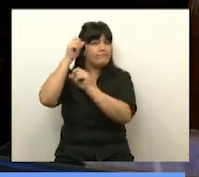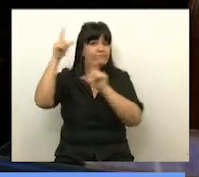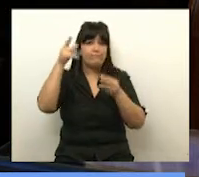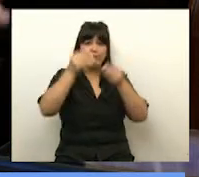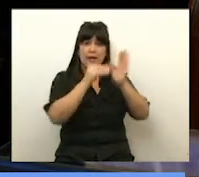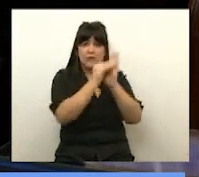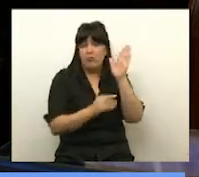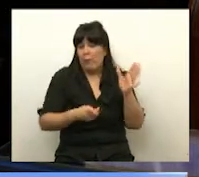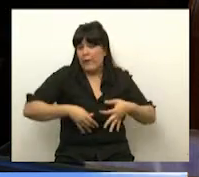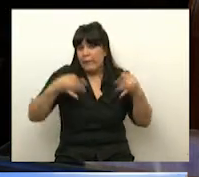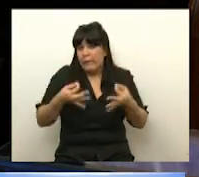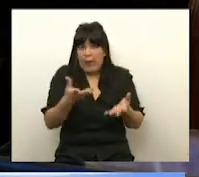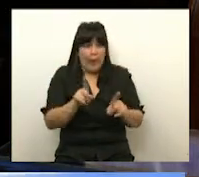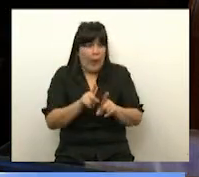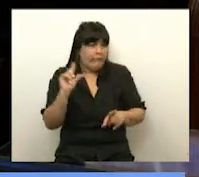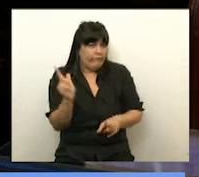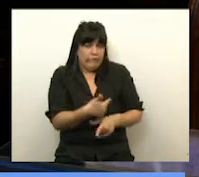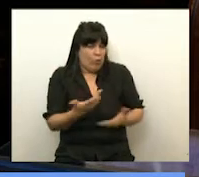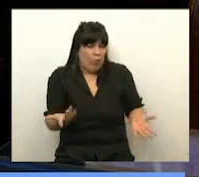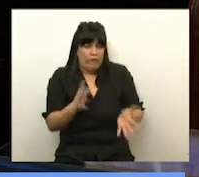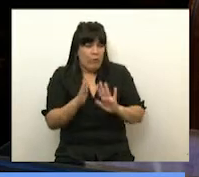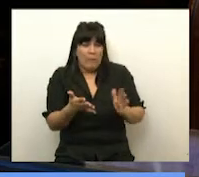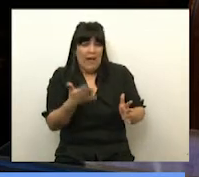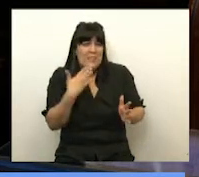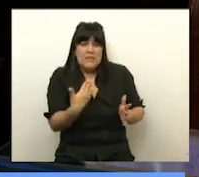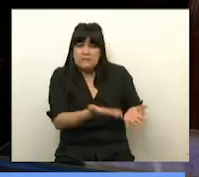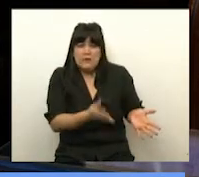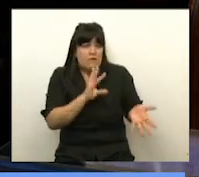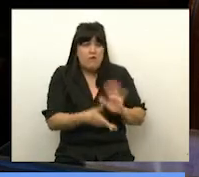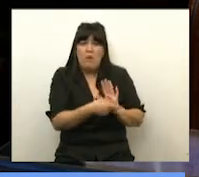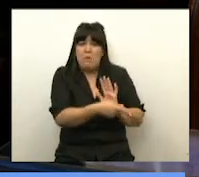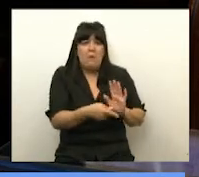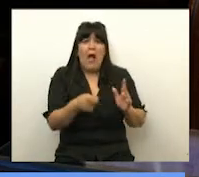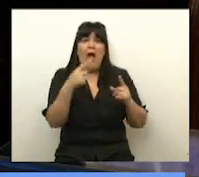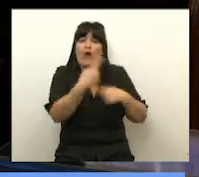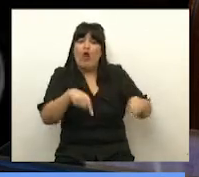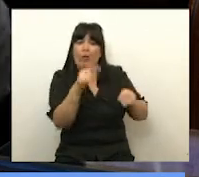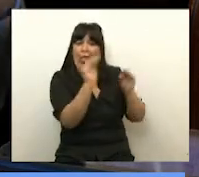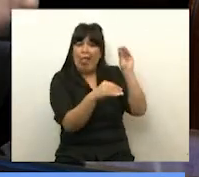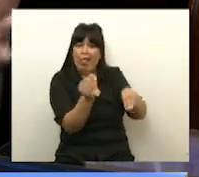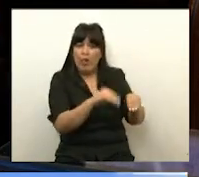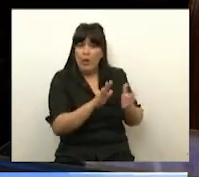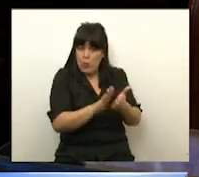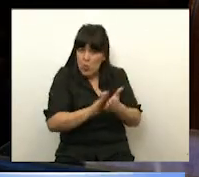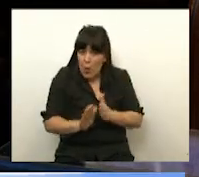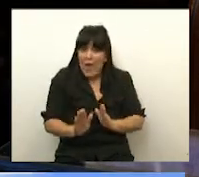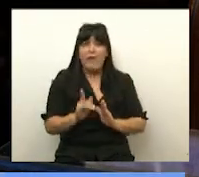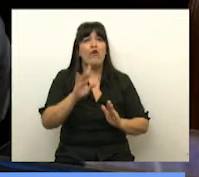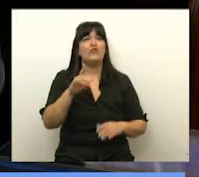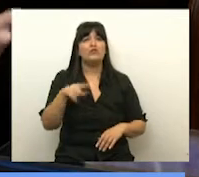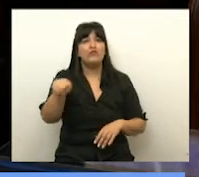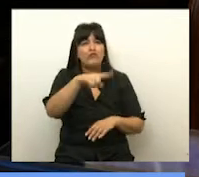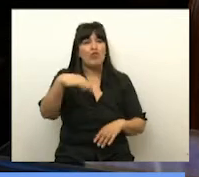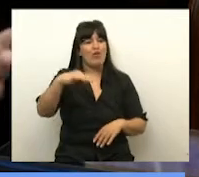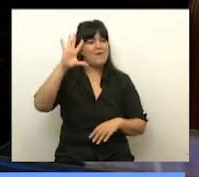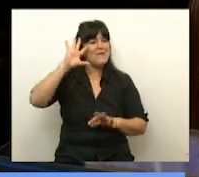presupuesto de características inéditas. Es un presupuesto con componentes nuevos que obviamente hay que darle esa dimensión para